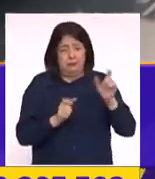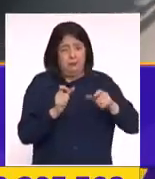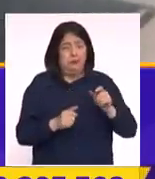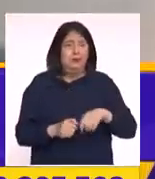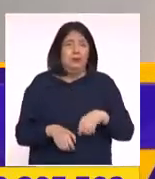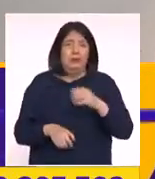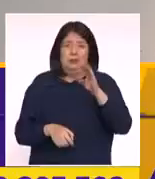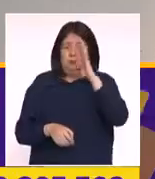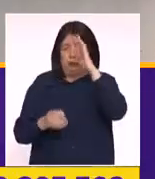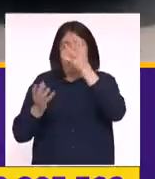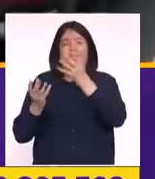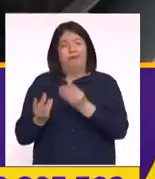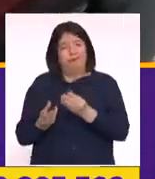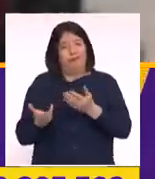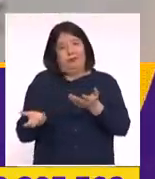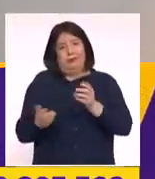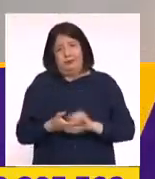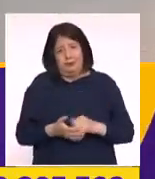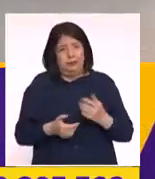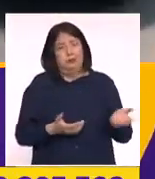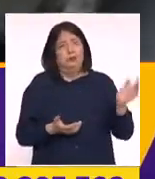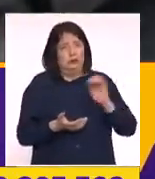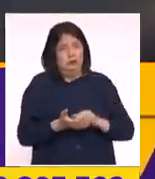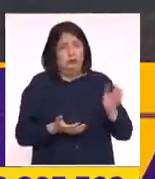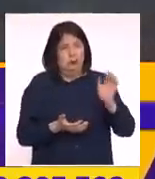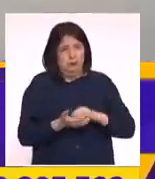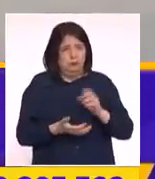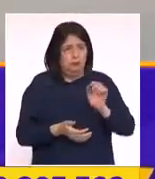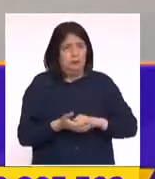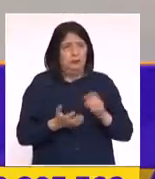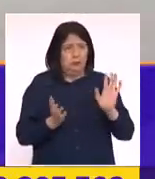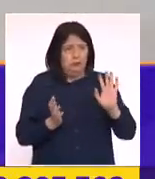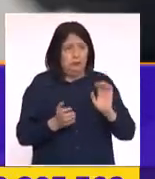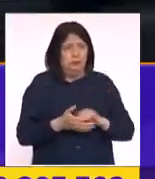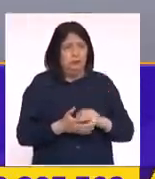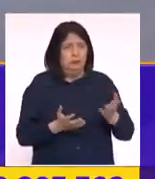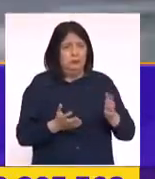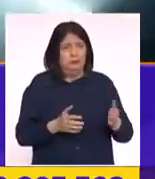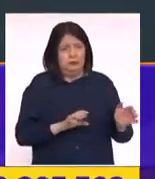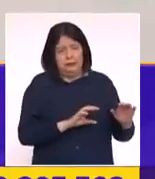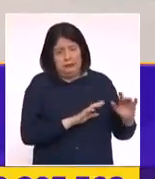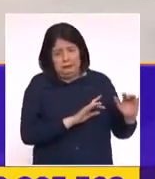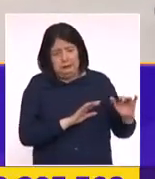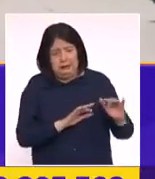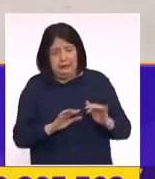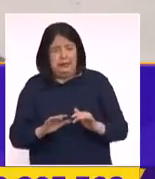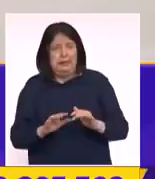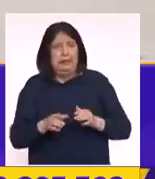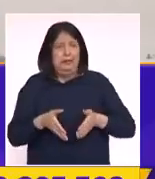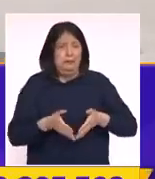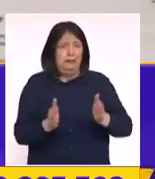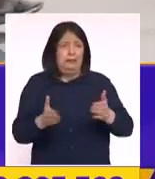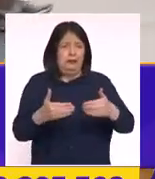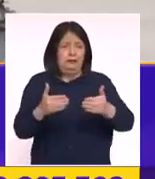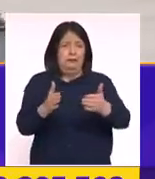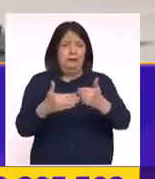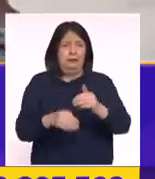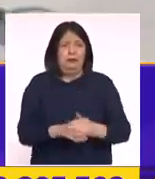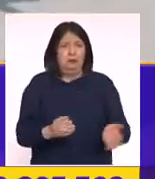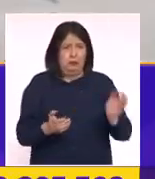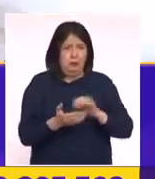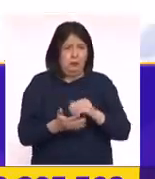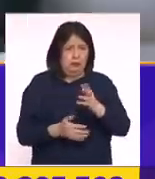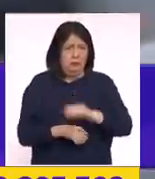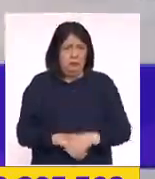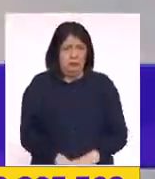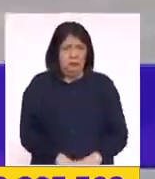sin duda superan en número. Y nuevamente están ingresando hacia la pista para poder bloquear nuevamente